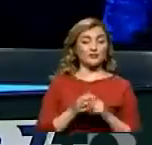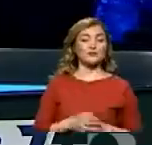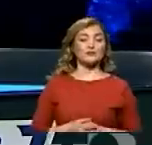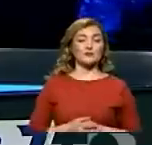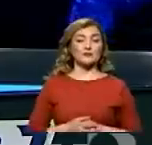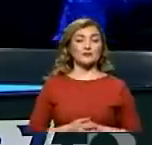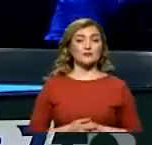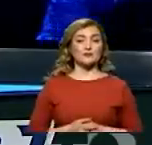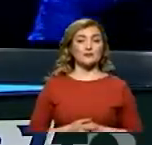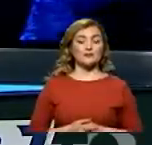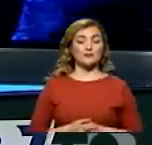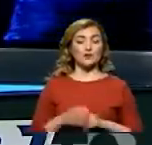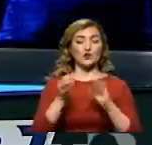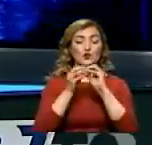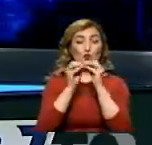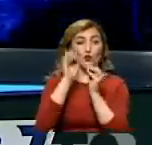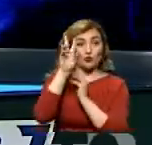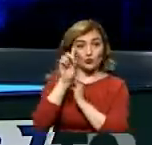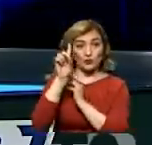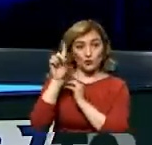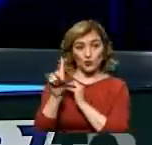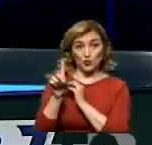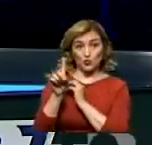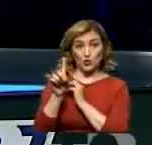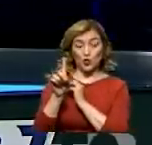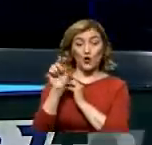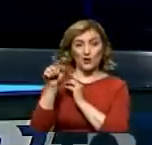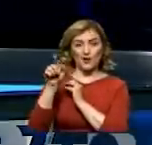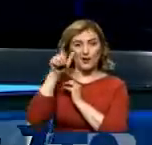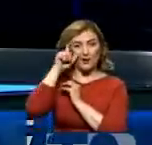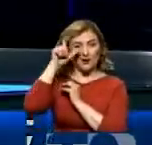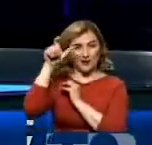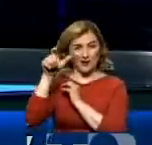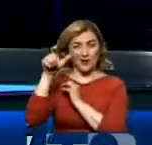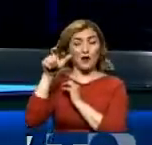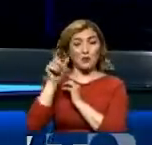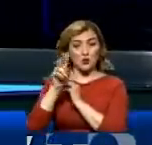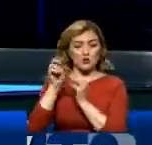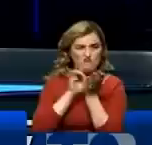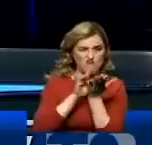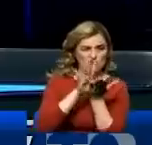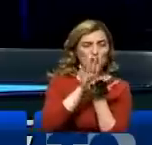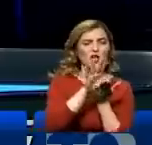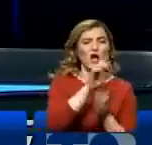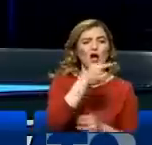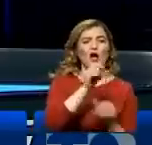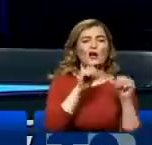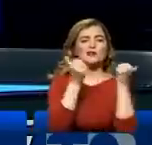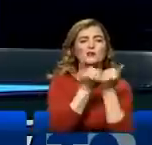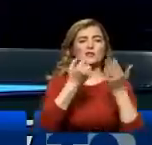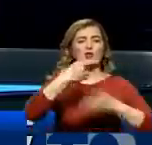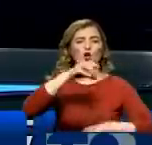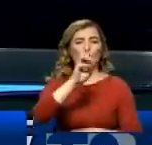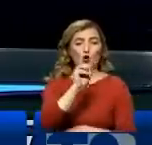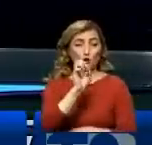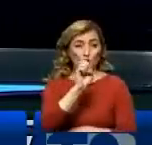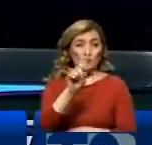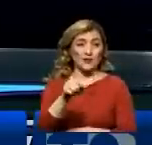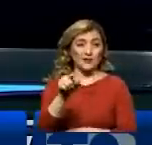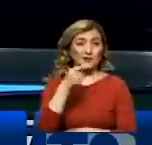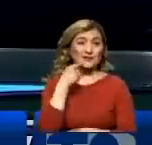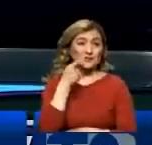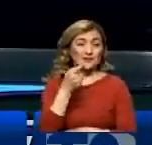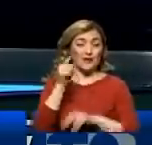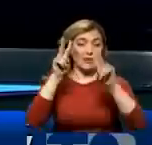de Roberto Gómez del movimiento Creo, el legislador respondió al líder de esa organización política y dijo que debe separar los temas familiares de